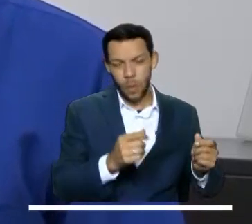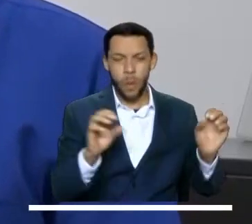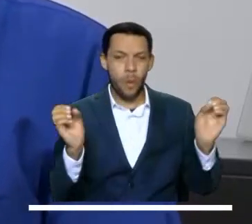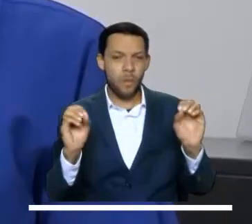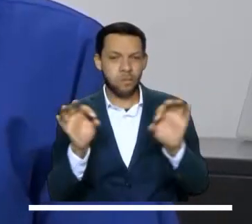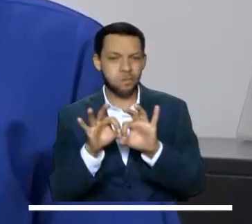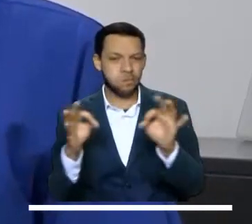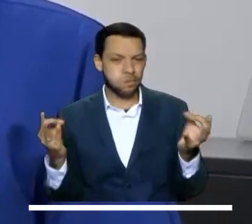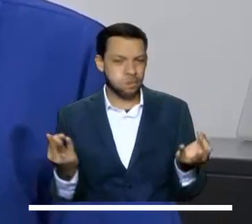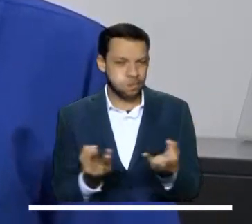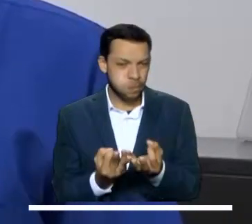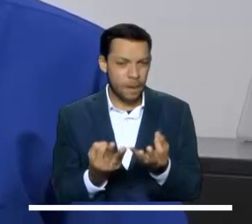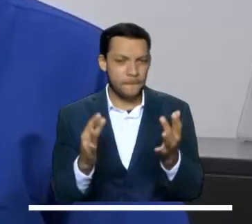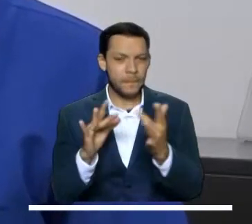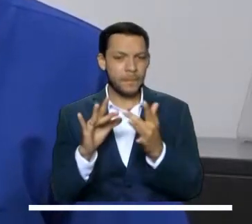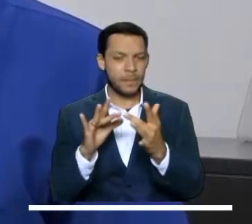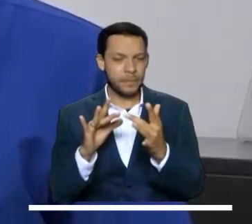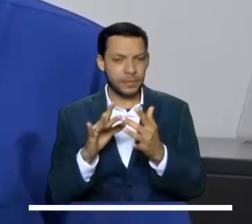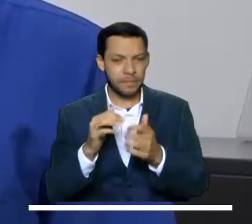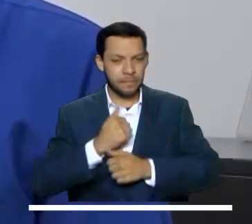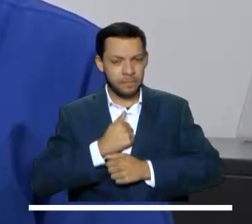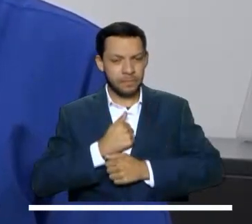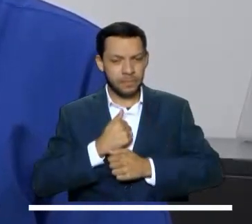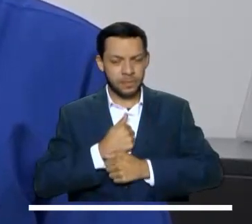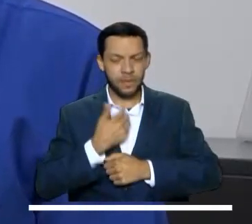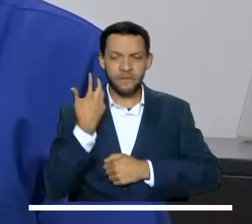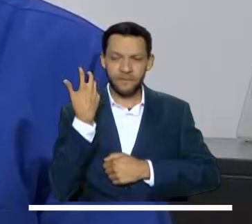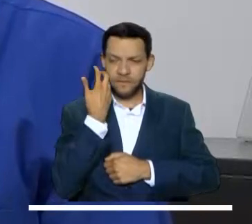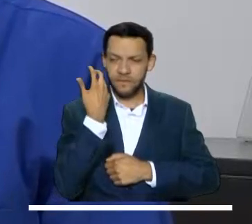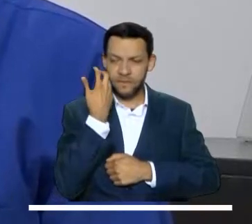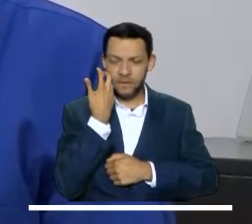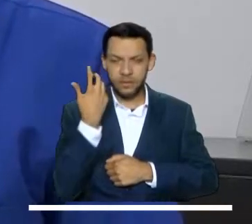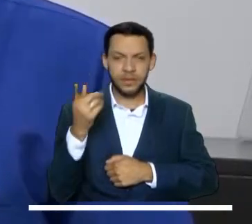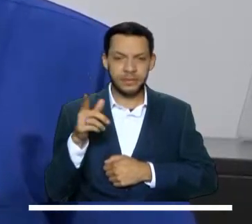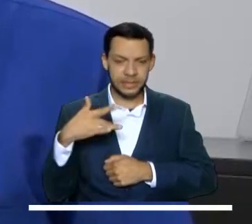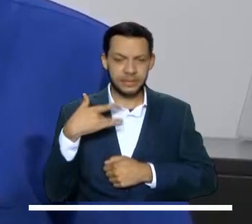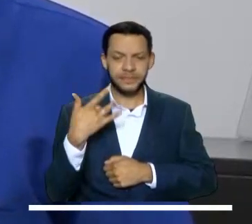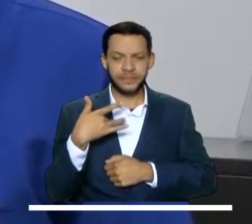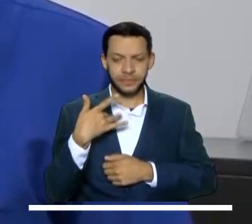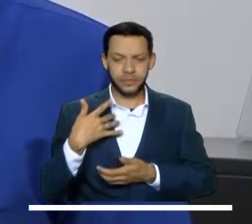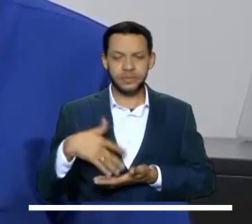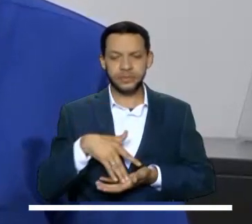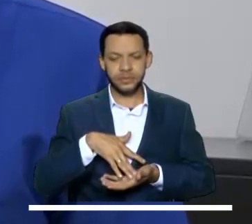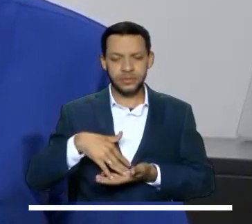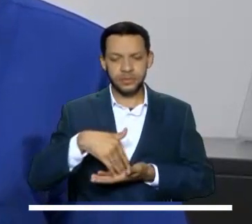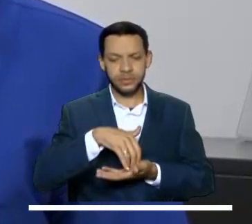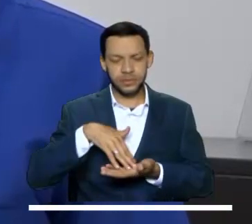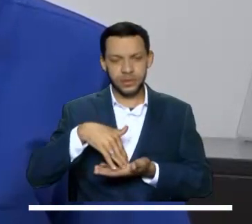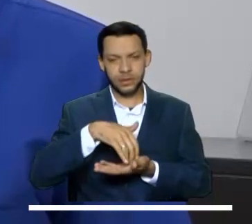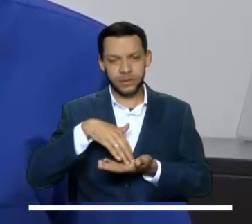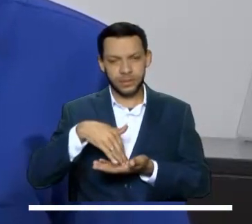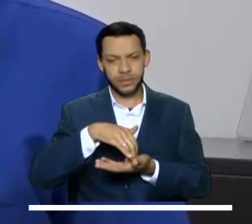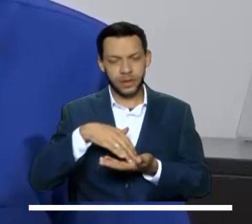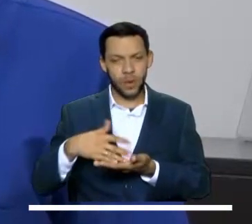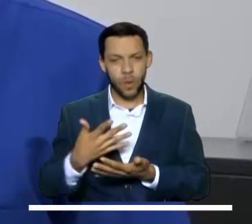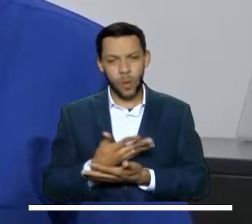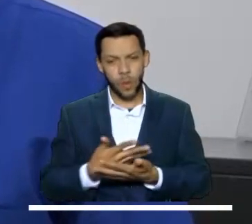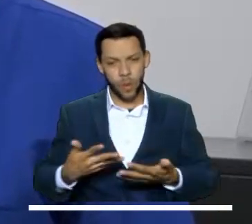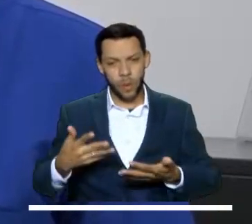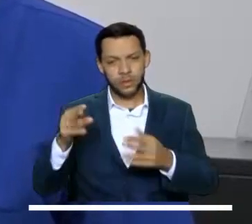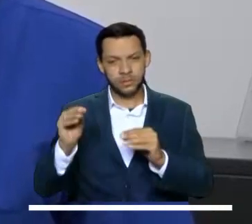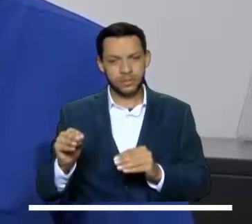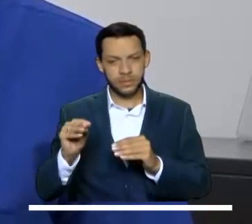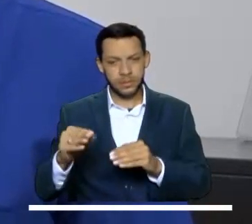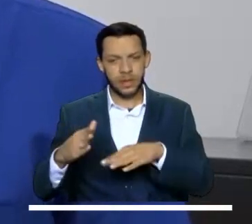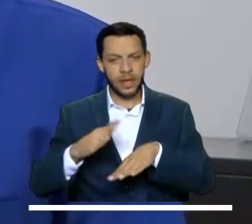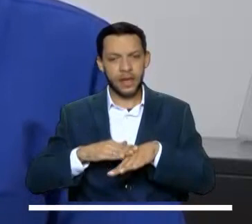familiar, nuestras propias enfermedades, nuestras propias dolencias que nos afectan la parte emocional. Entonces ese conjunto de síntomas relacionados con el